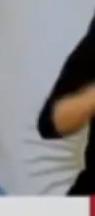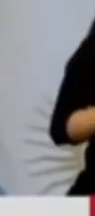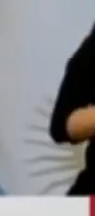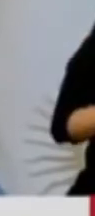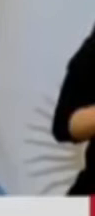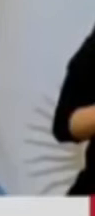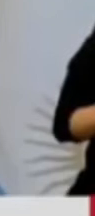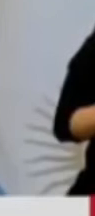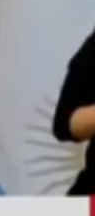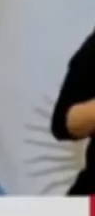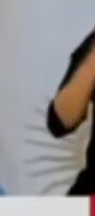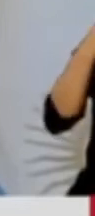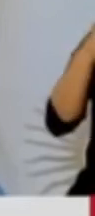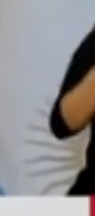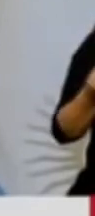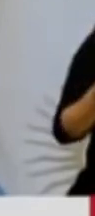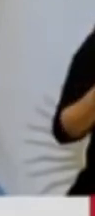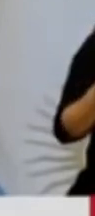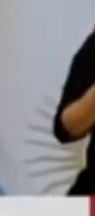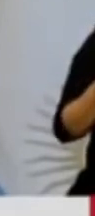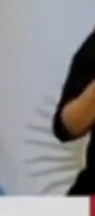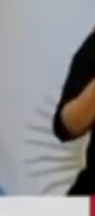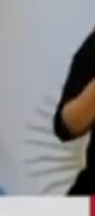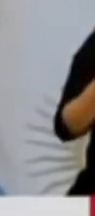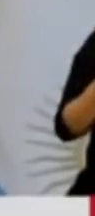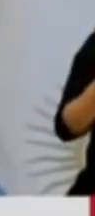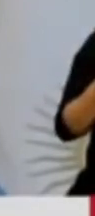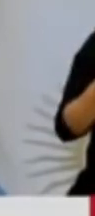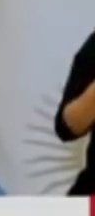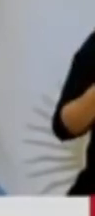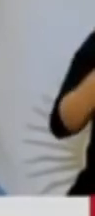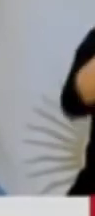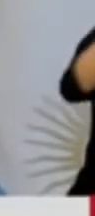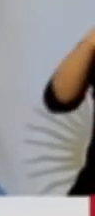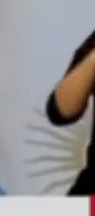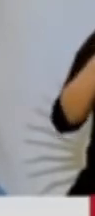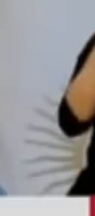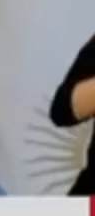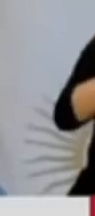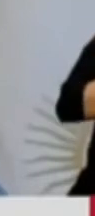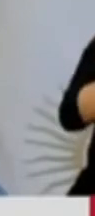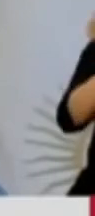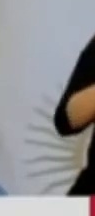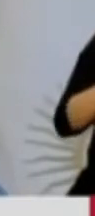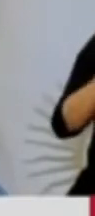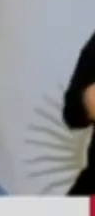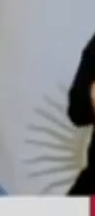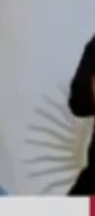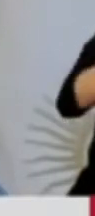fin, resultan aplicables al término de las tiendas libres previsto en la Ley